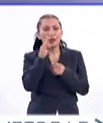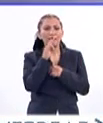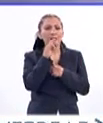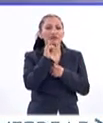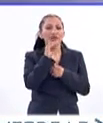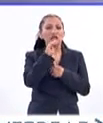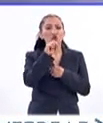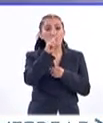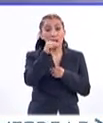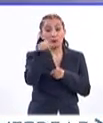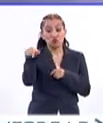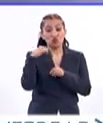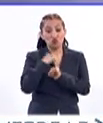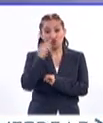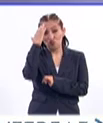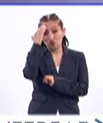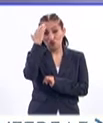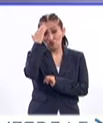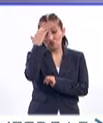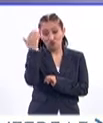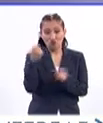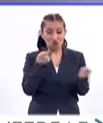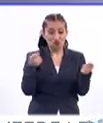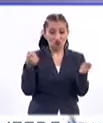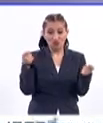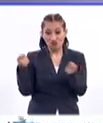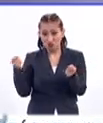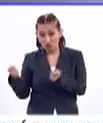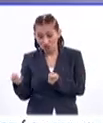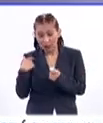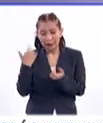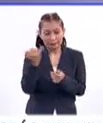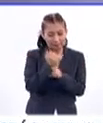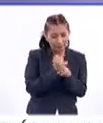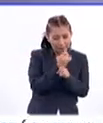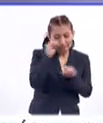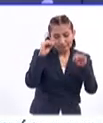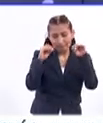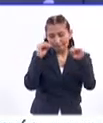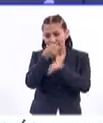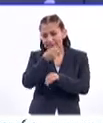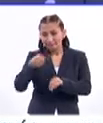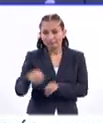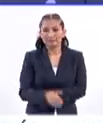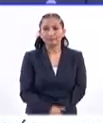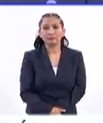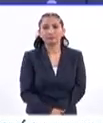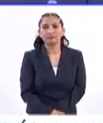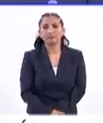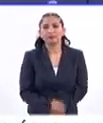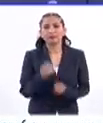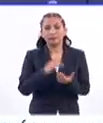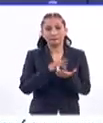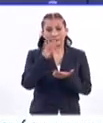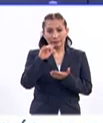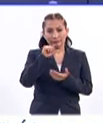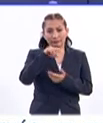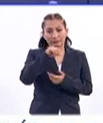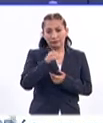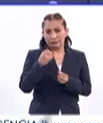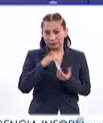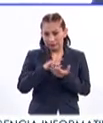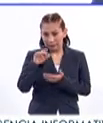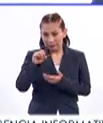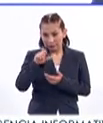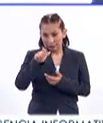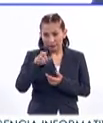tú pues tuviste la oportunidad de dirigir, de curar, de confeccionar. Muchas gracias, Ana Cristina, muchas